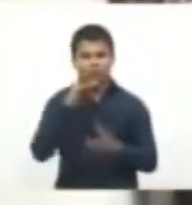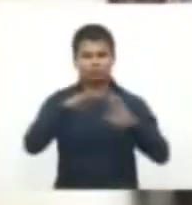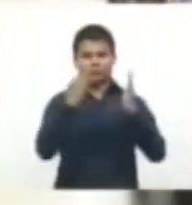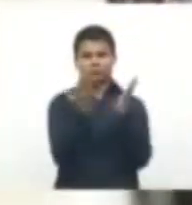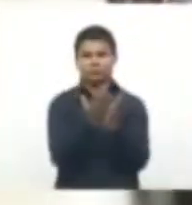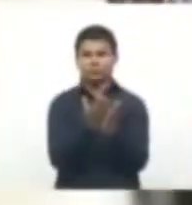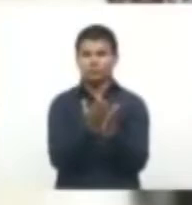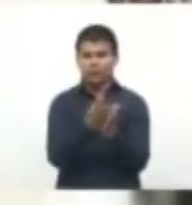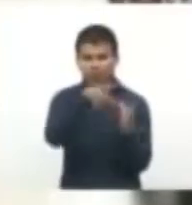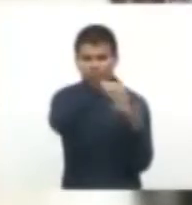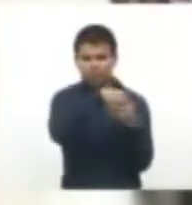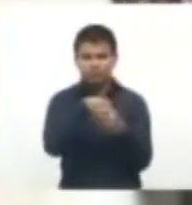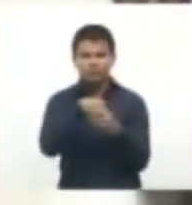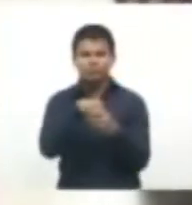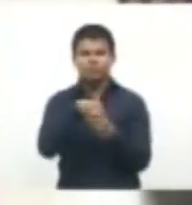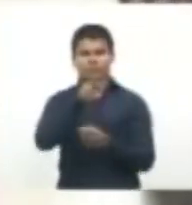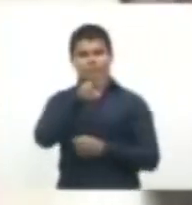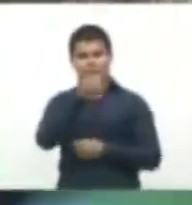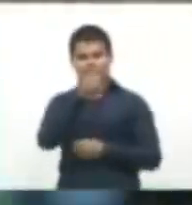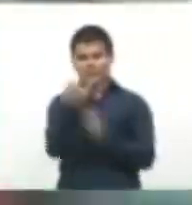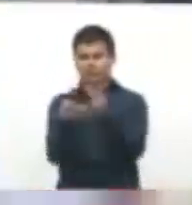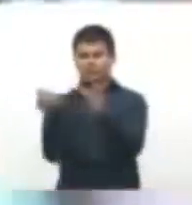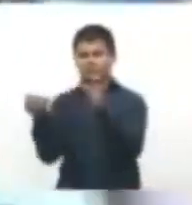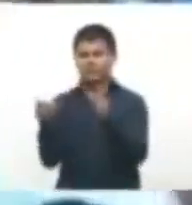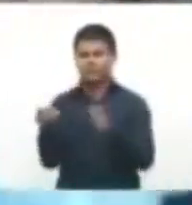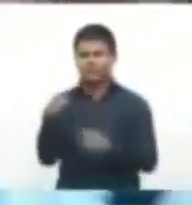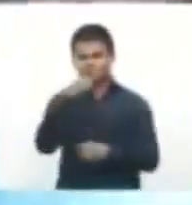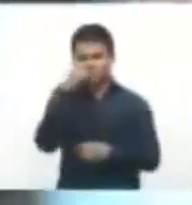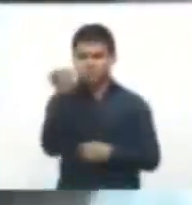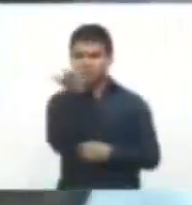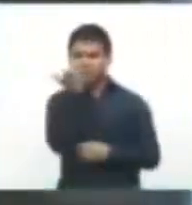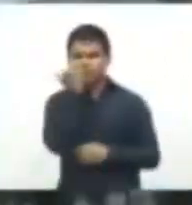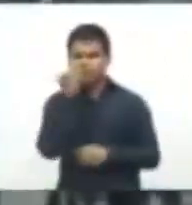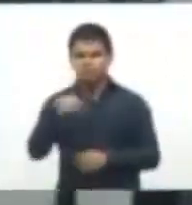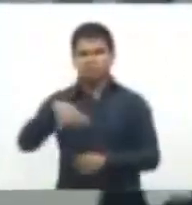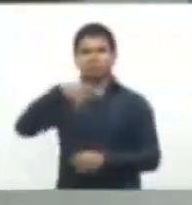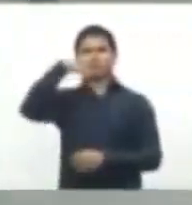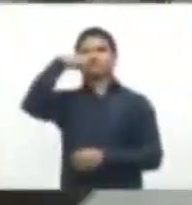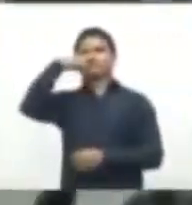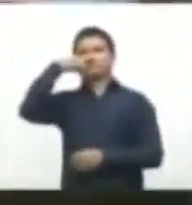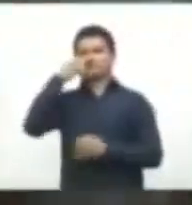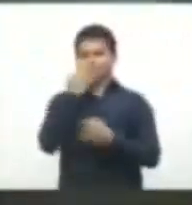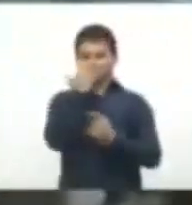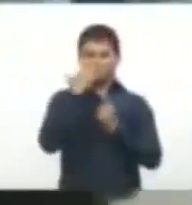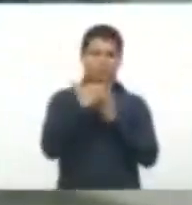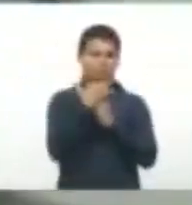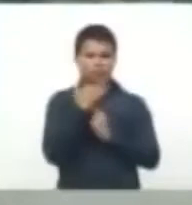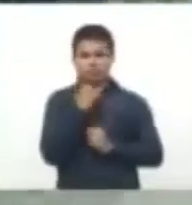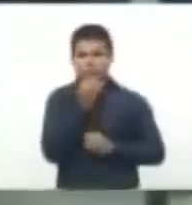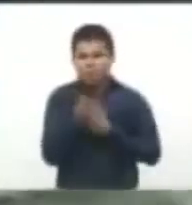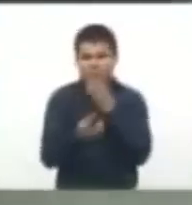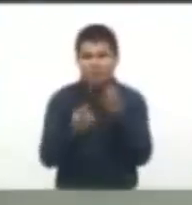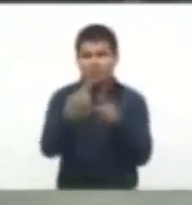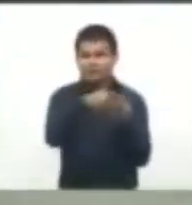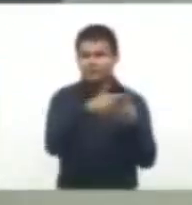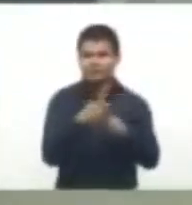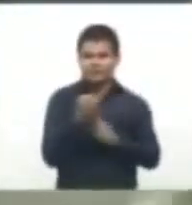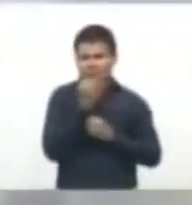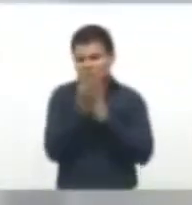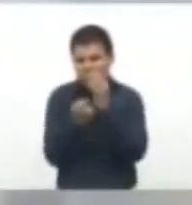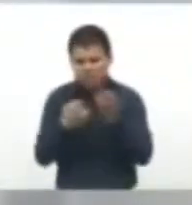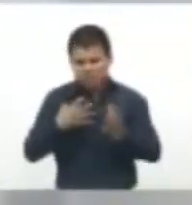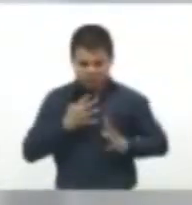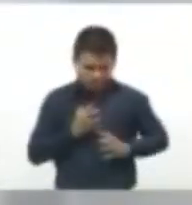municipio de Coloso, donde una ruptura en las redes domiciliarias del gas natural produjeron la intoxicación de 20 personas, 18 de ellas